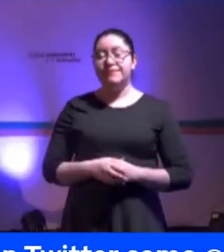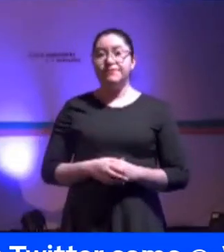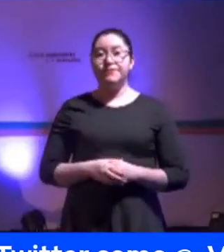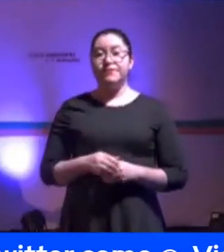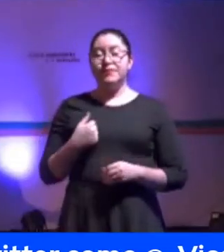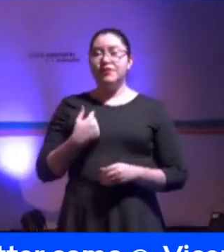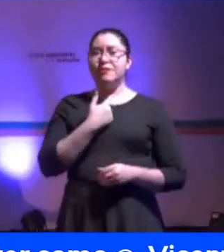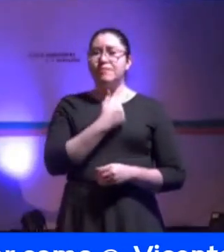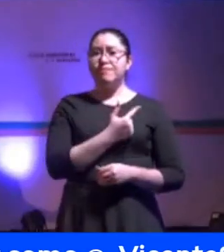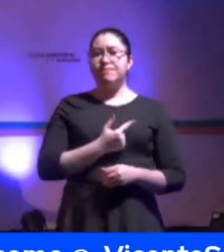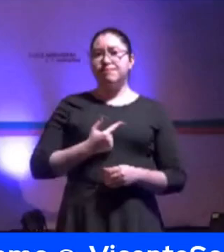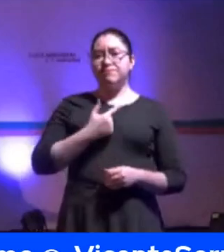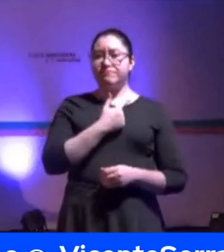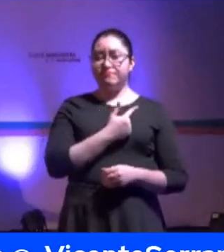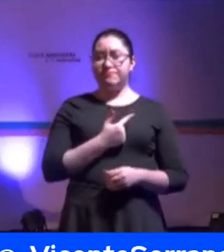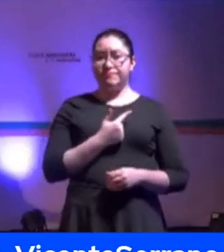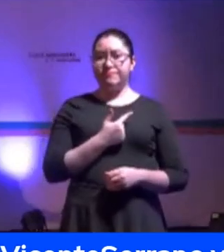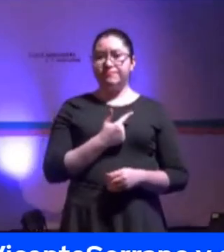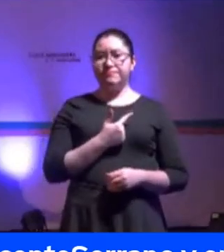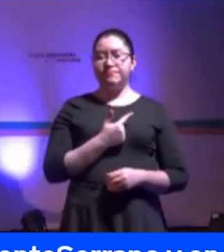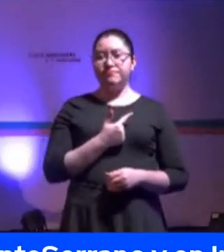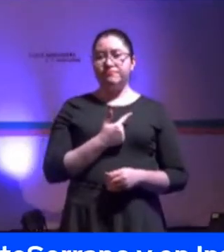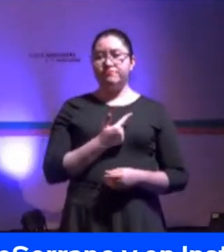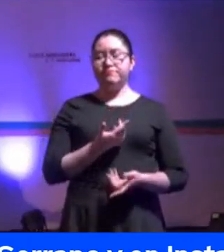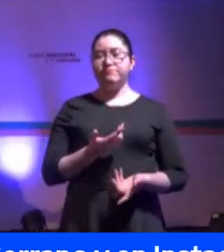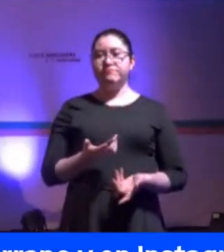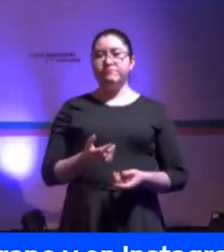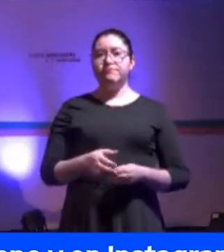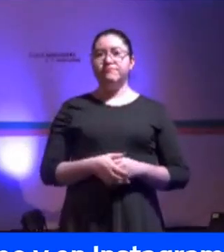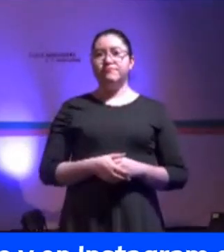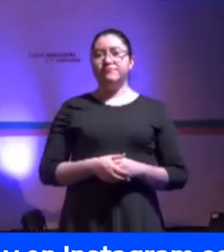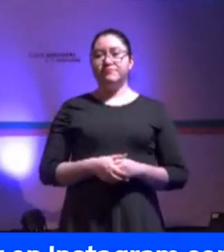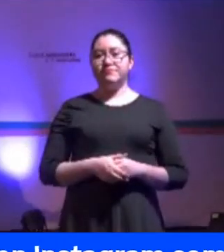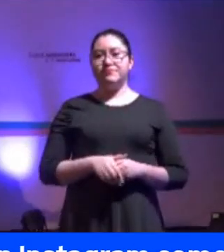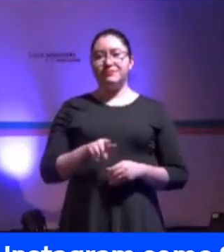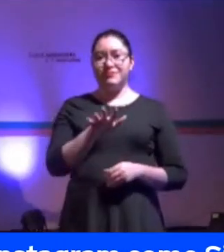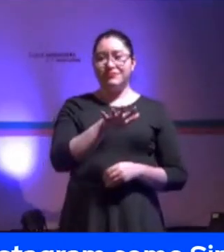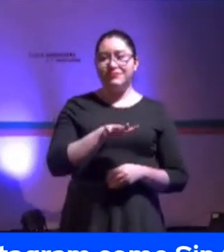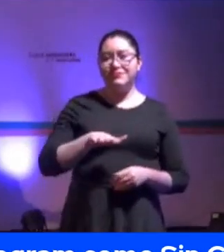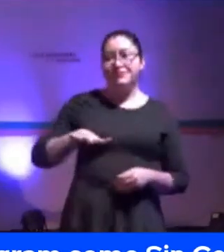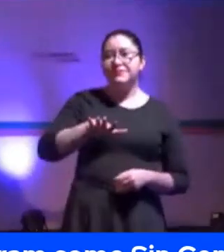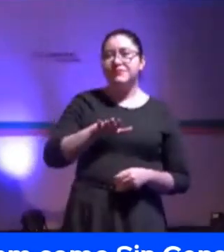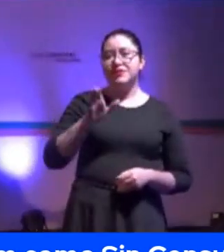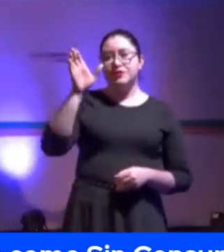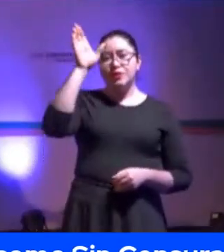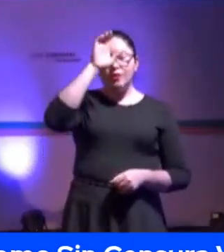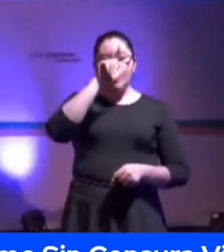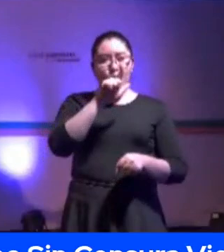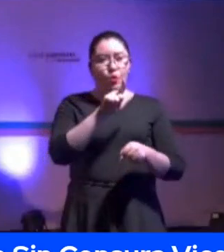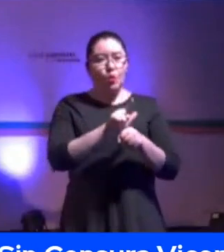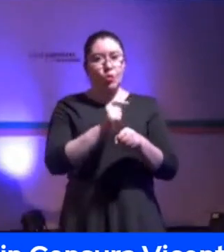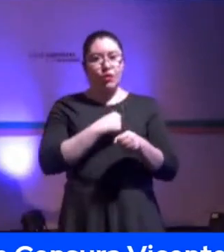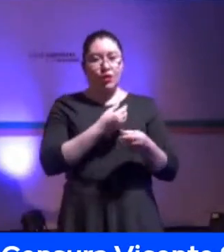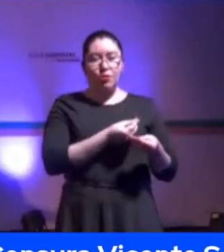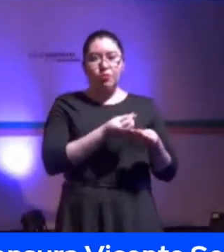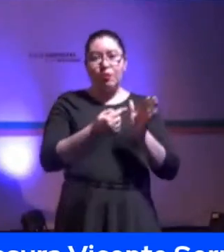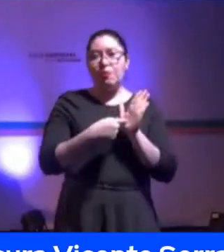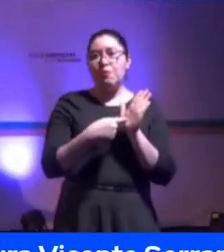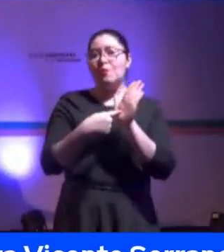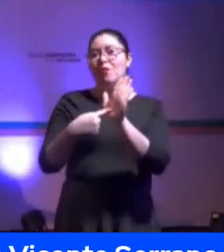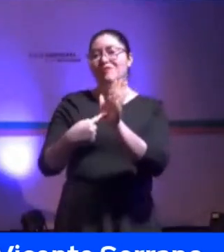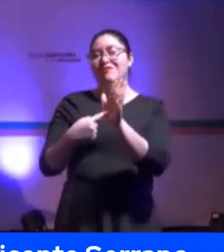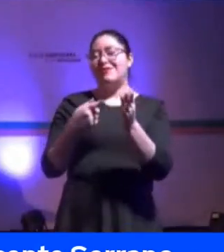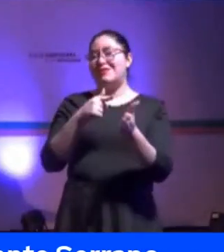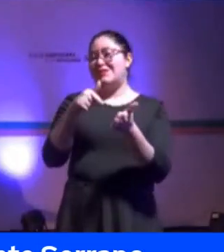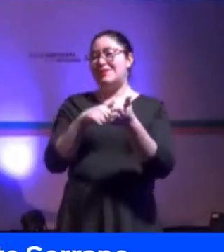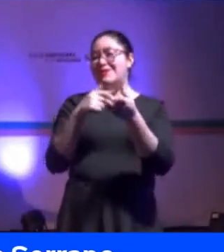mucho llevarme un poco de mi pueblo, de mi cultura, a lugares donde casi no se ven. Por eso